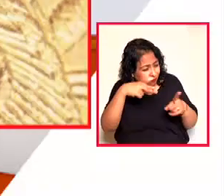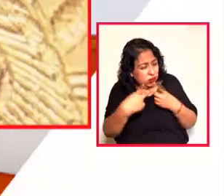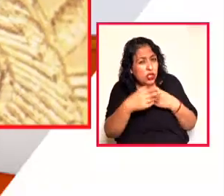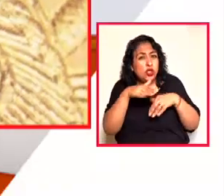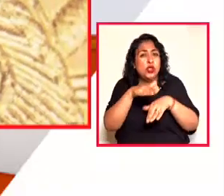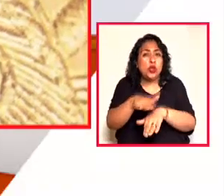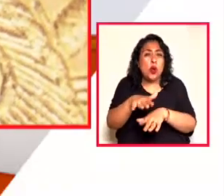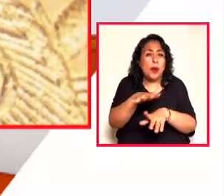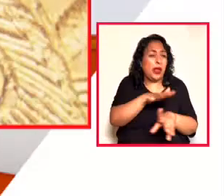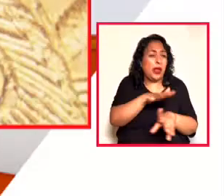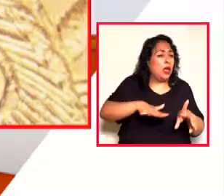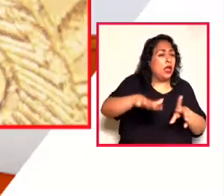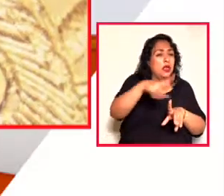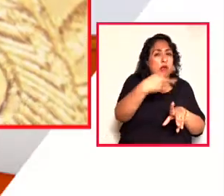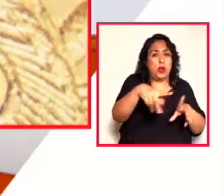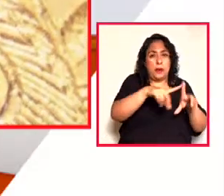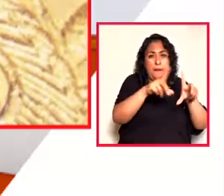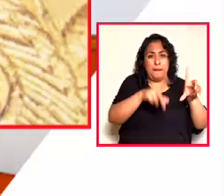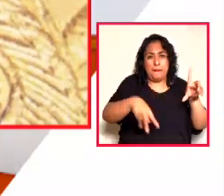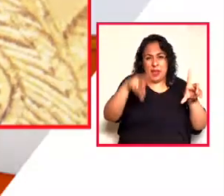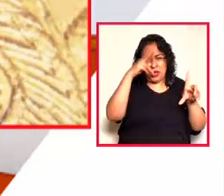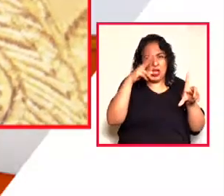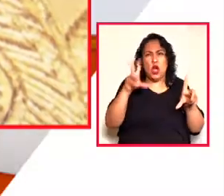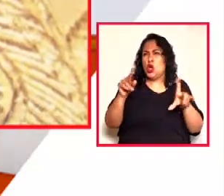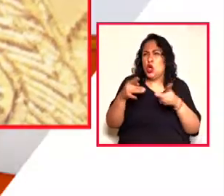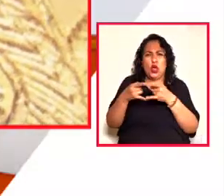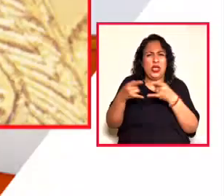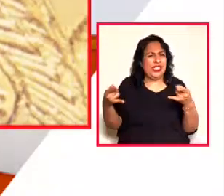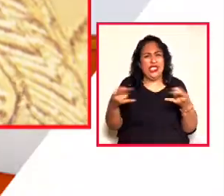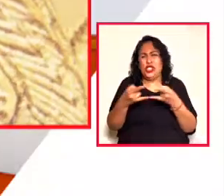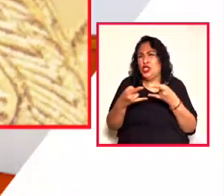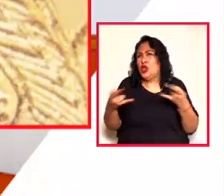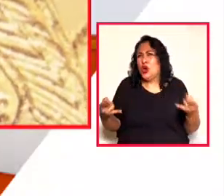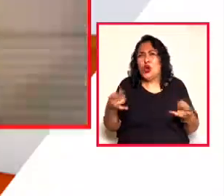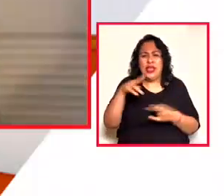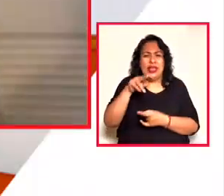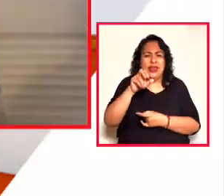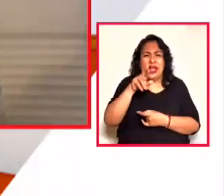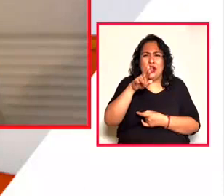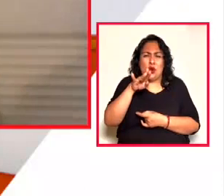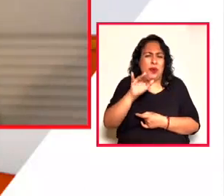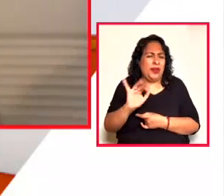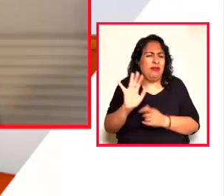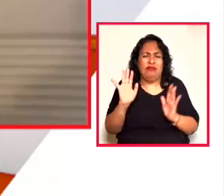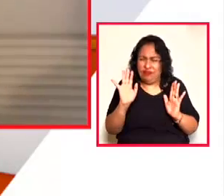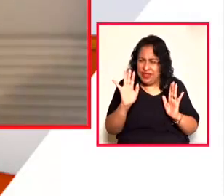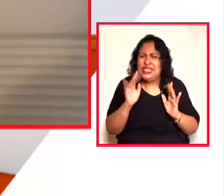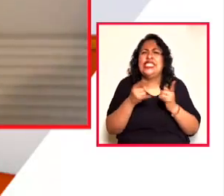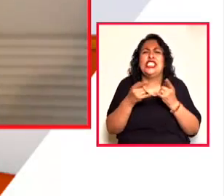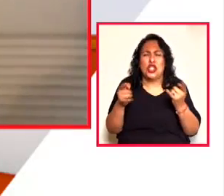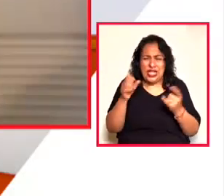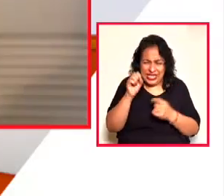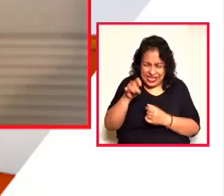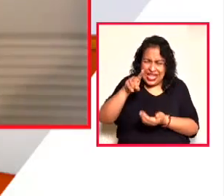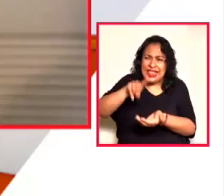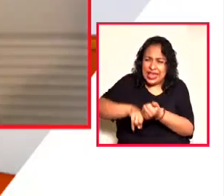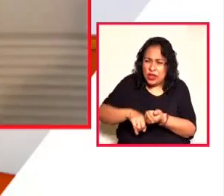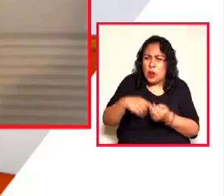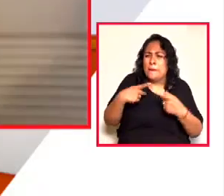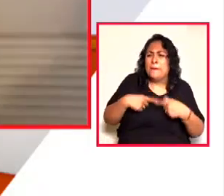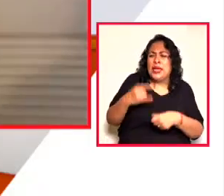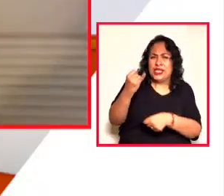de México. No es la historia necesariamente de Nairobi, aunque es la historia de Nairobi porque sus